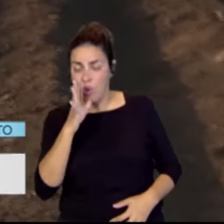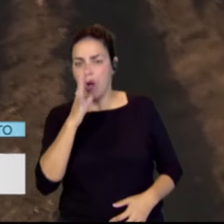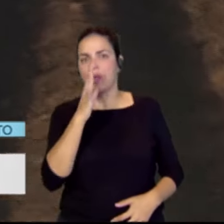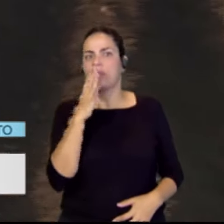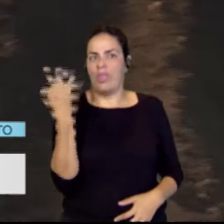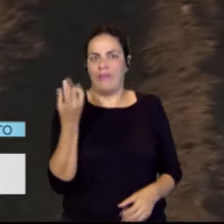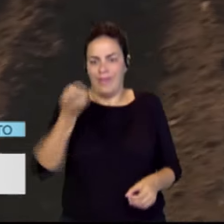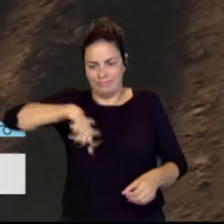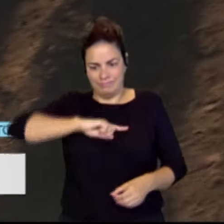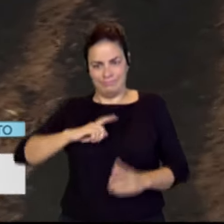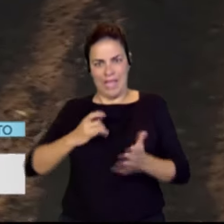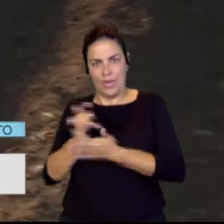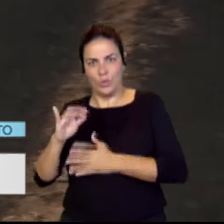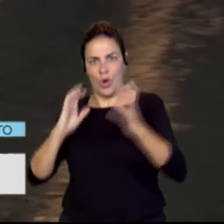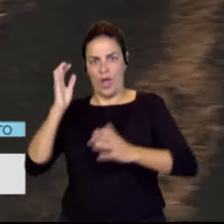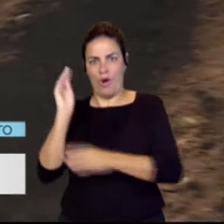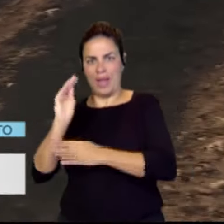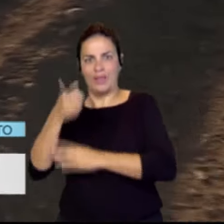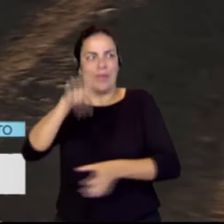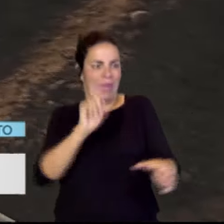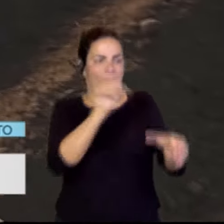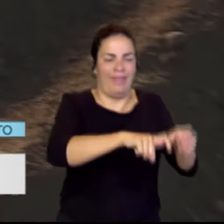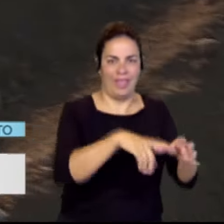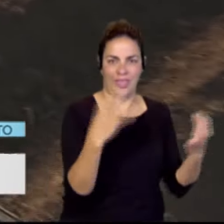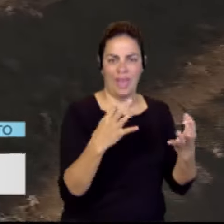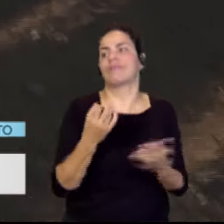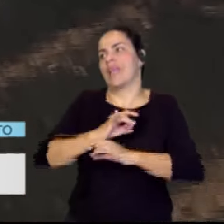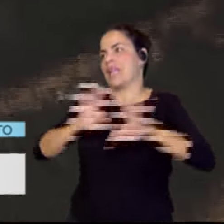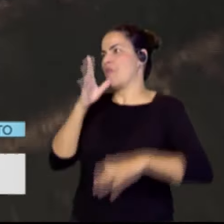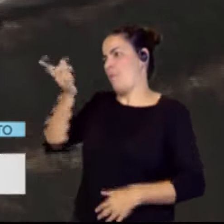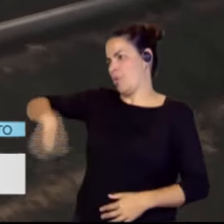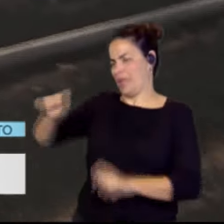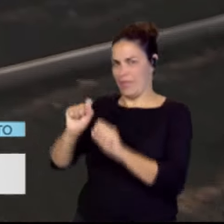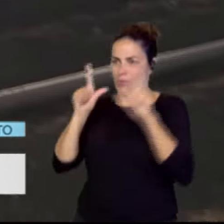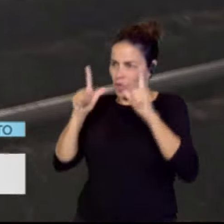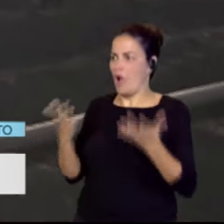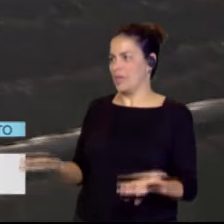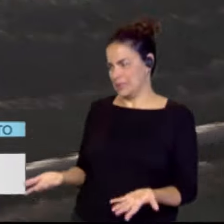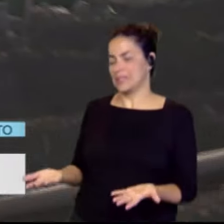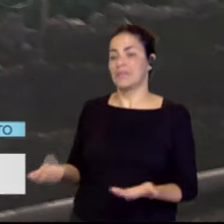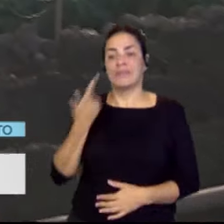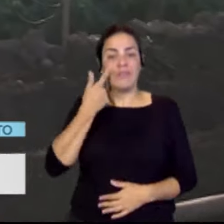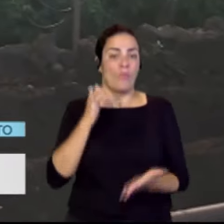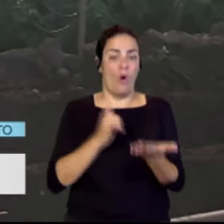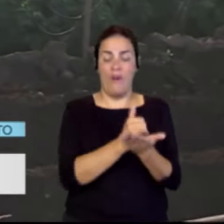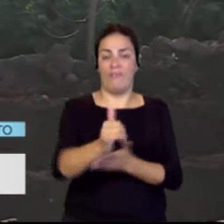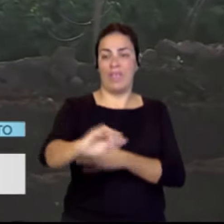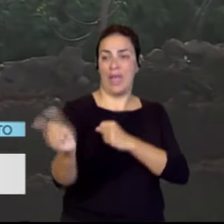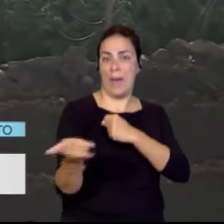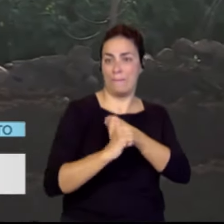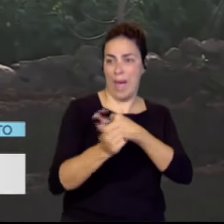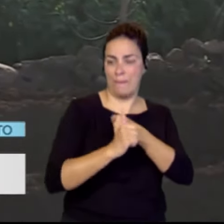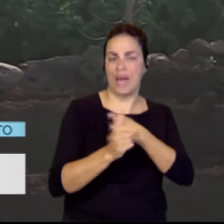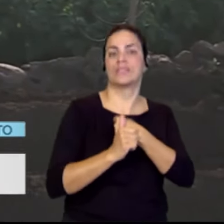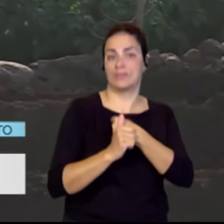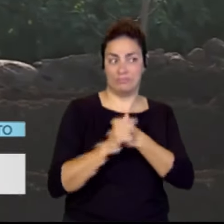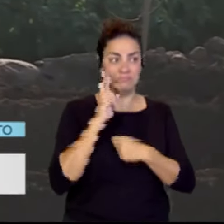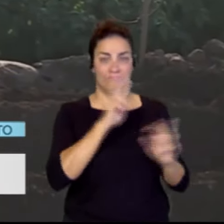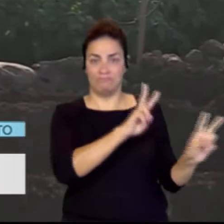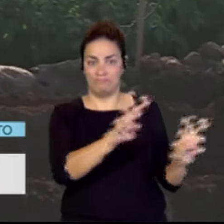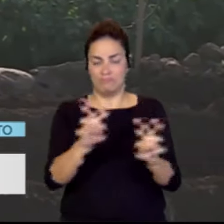Claro que son los grandes protagonistas estamos viendo eh Sonia estamos en una finca de papas no queremos terminar este